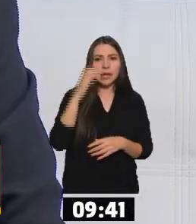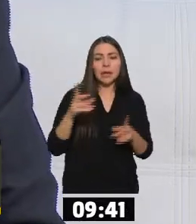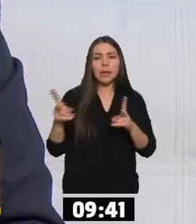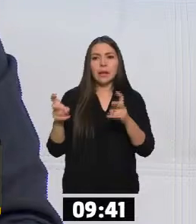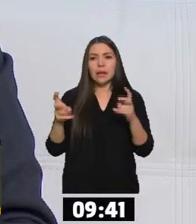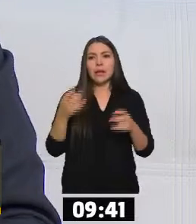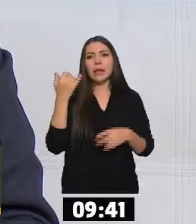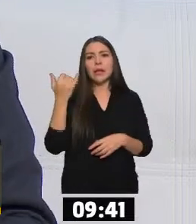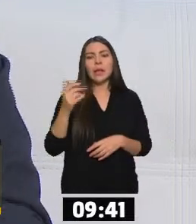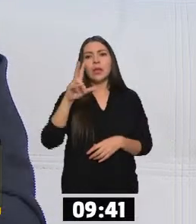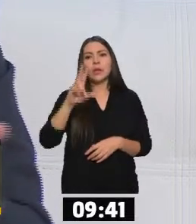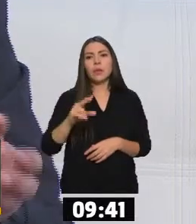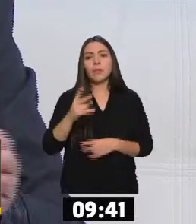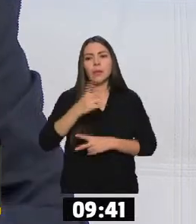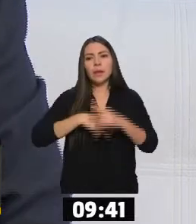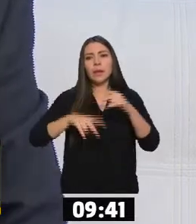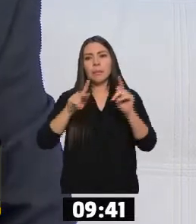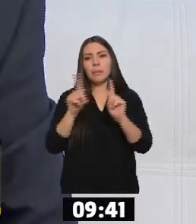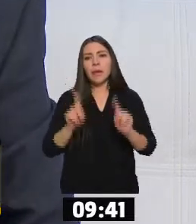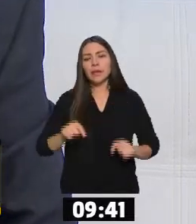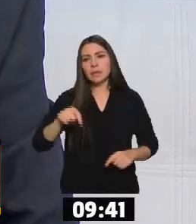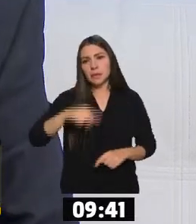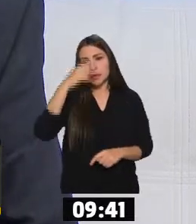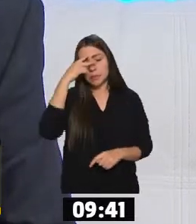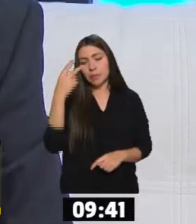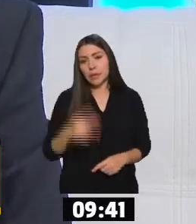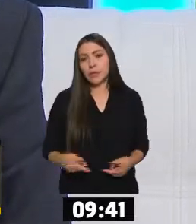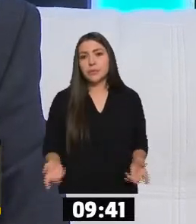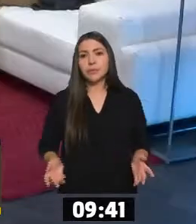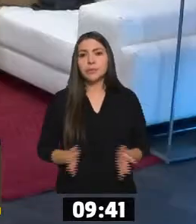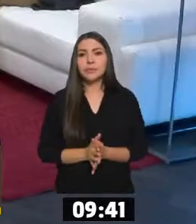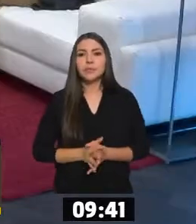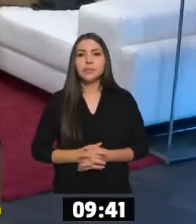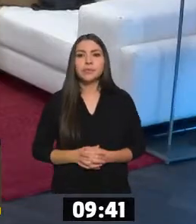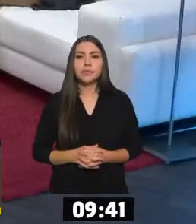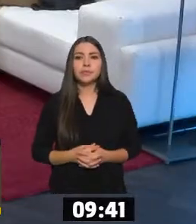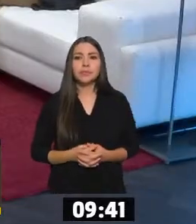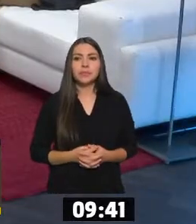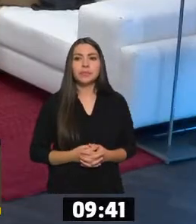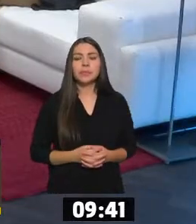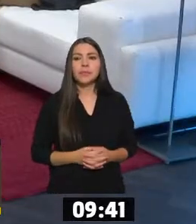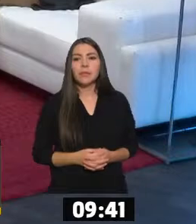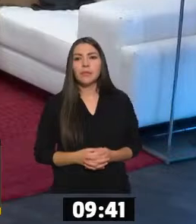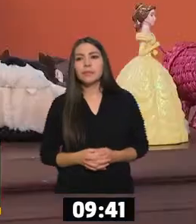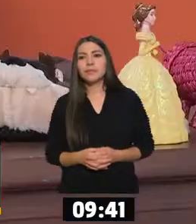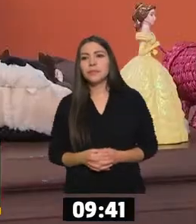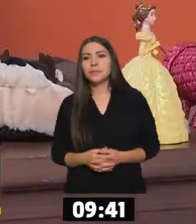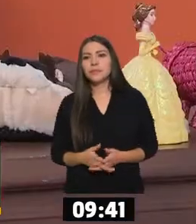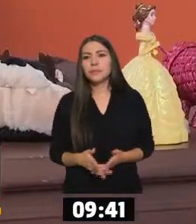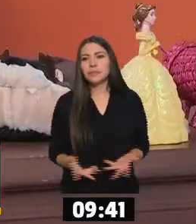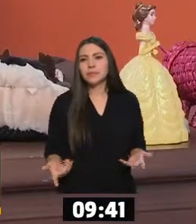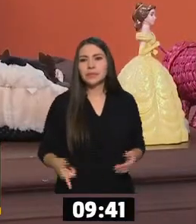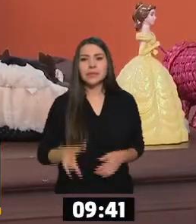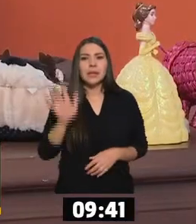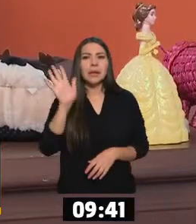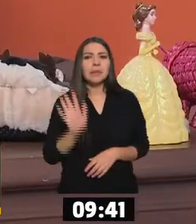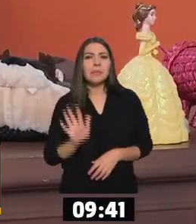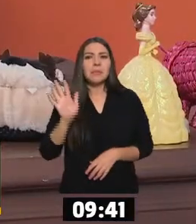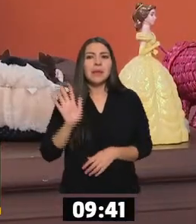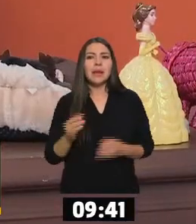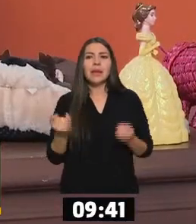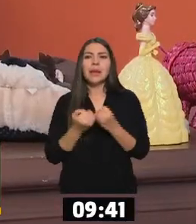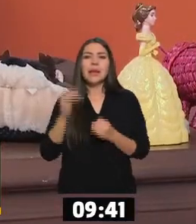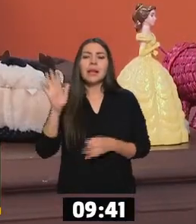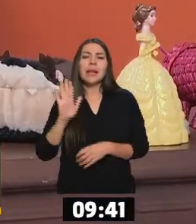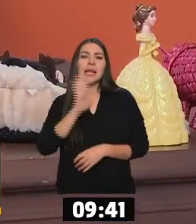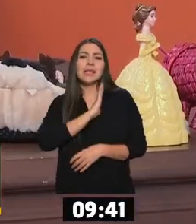y de la construcción de la paz en nuestro país, Fer. Chale, es como si siguieran conquistando países como españoles,